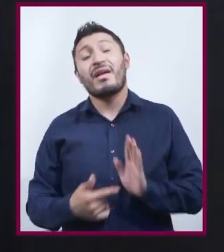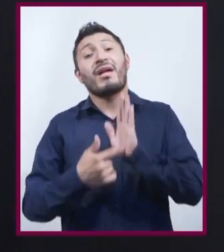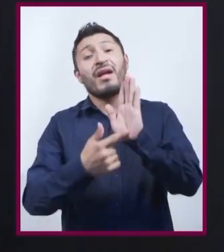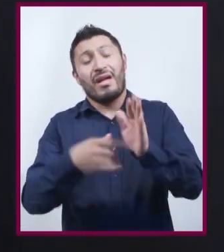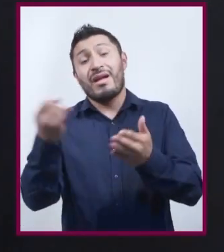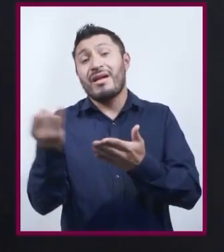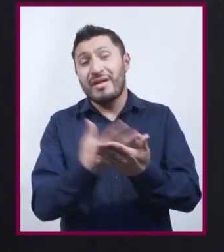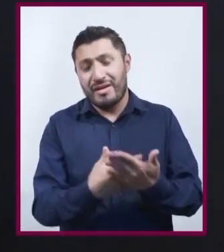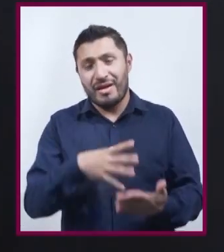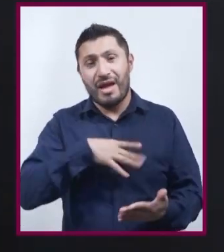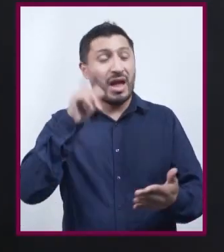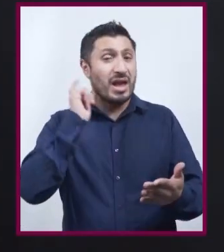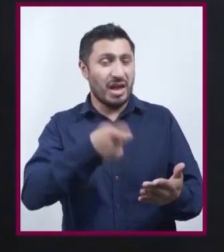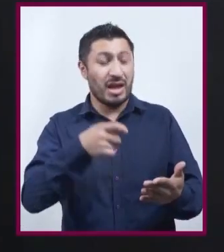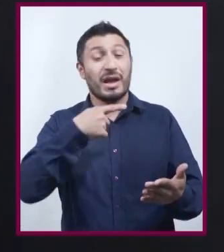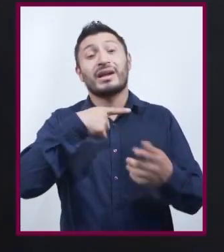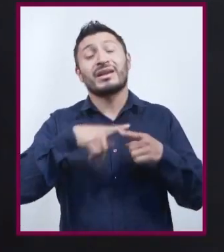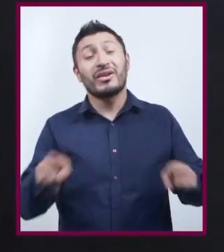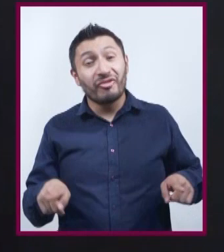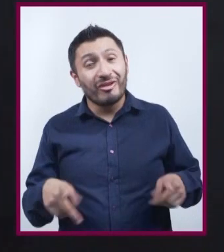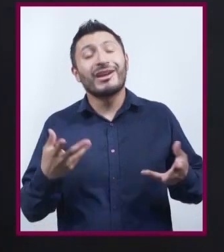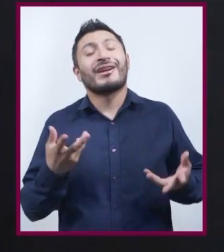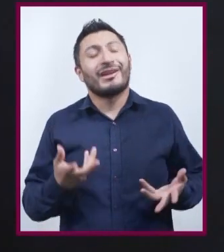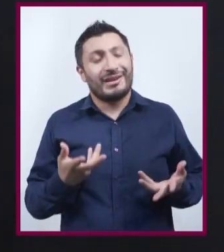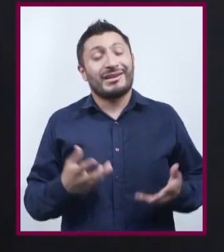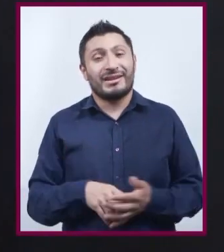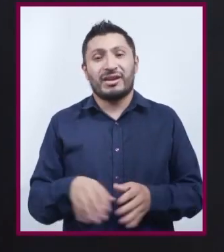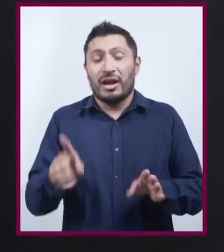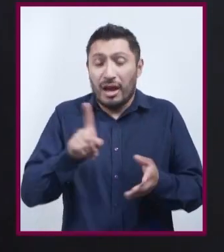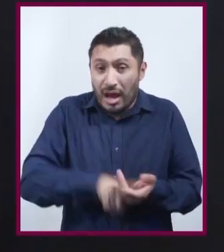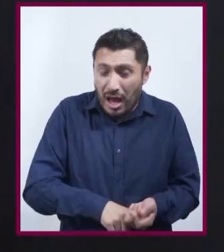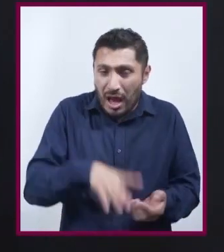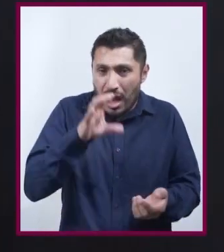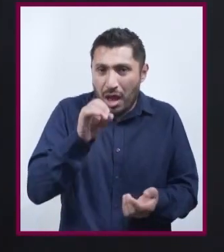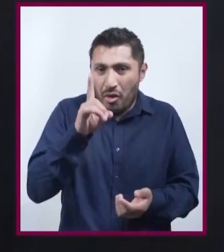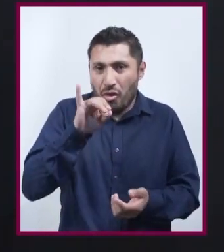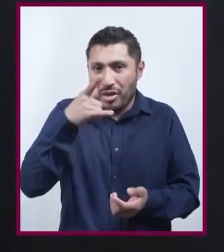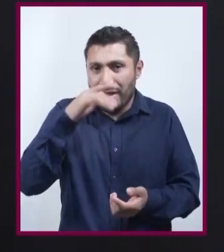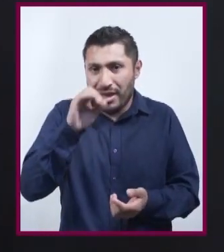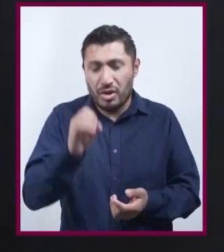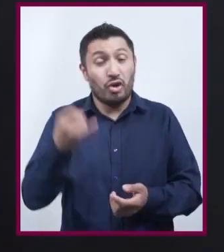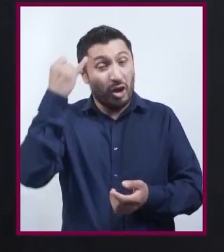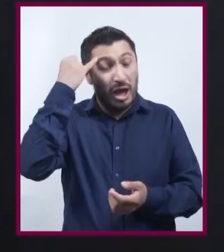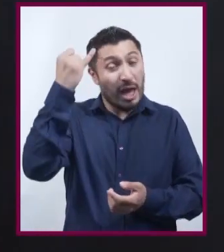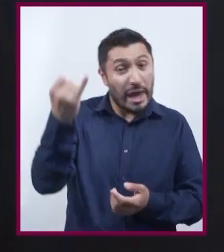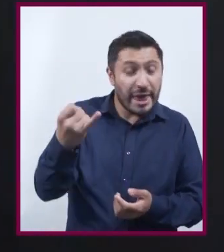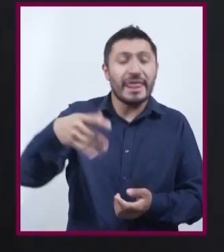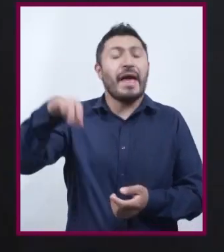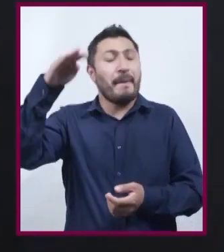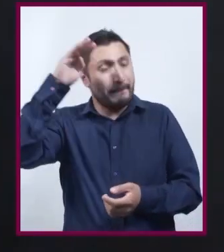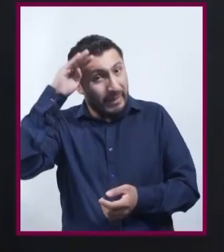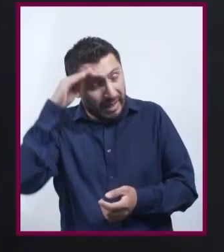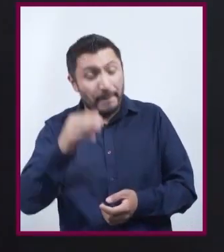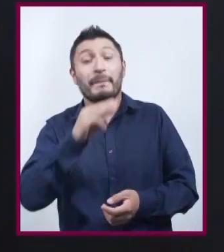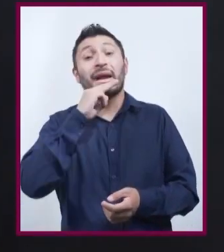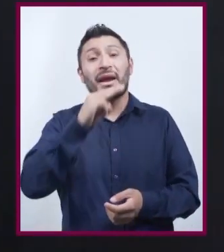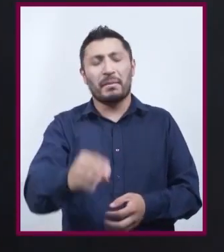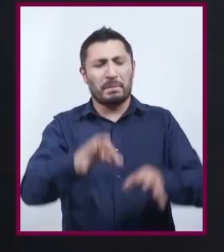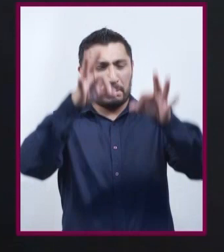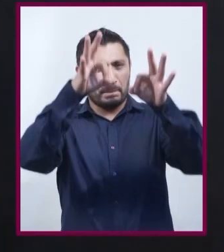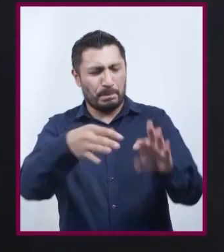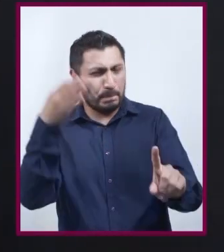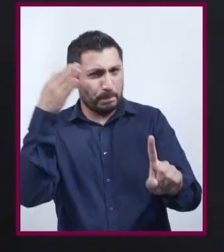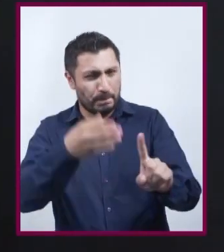Estas investigaciones dejaron claro que las imágenes tienen su propia significación, que son portadoras de códigos y por lo tanto